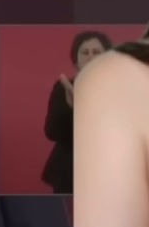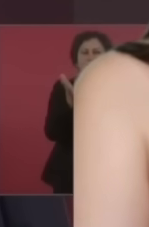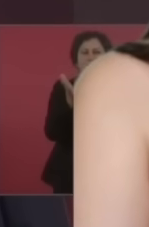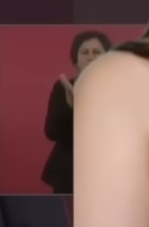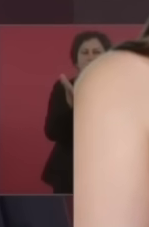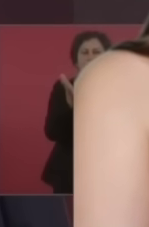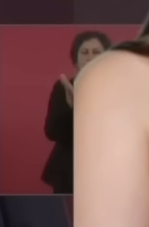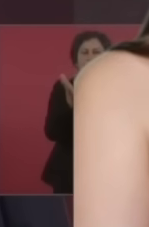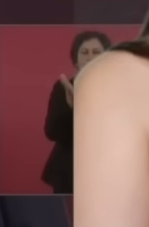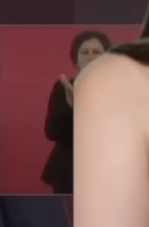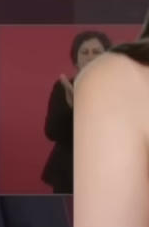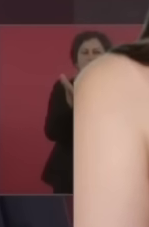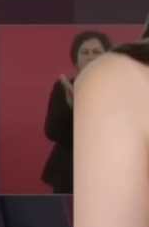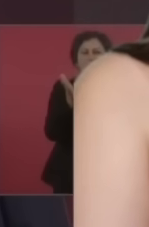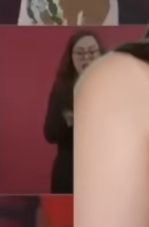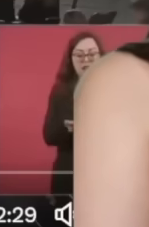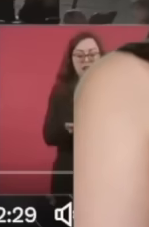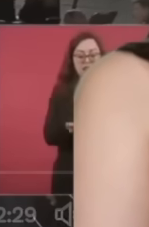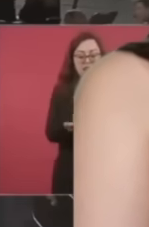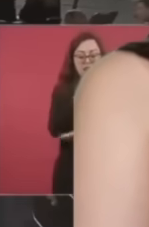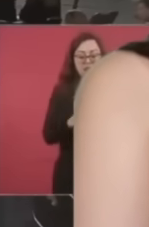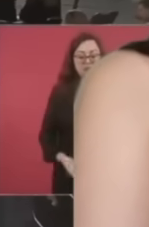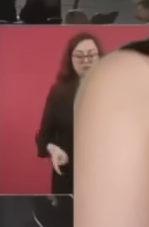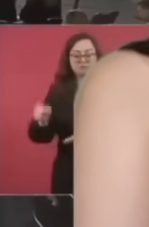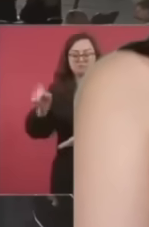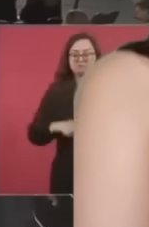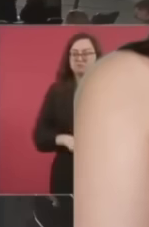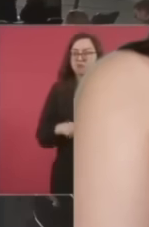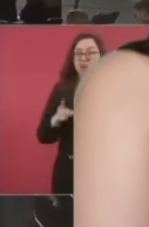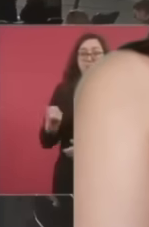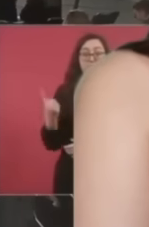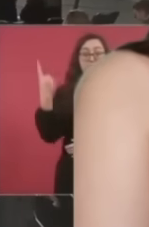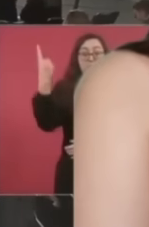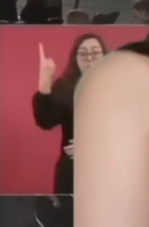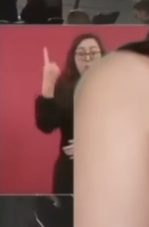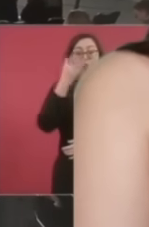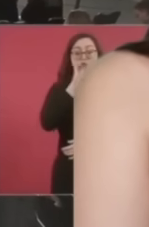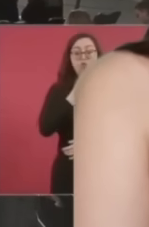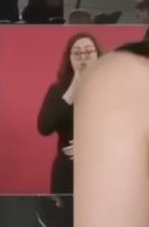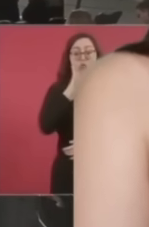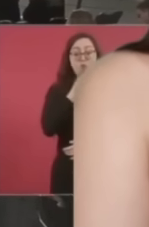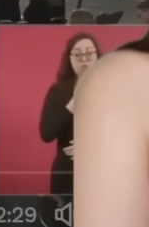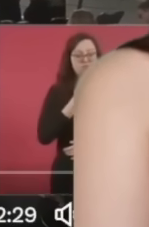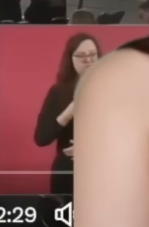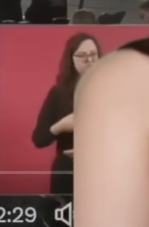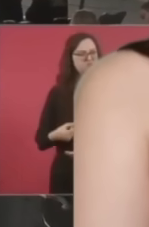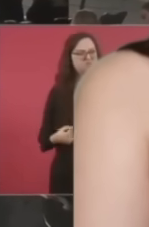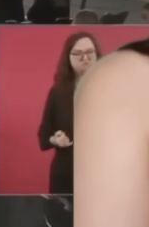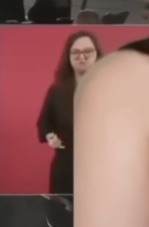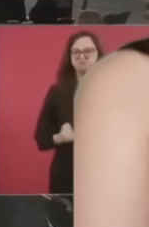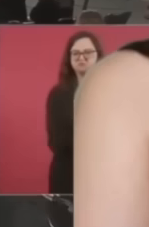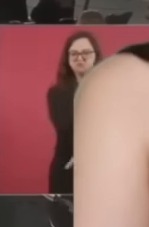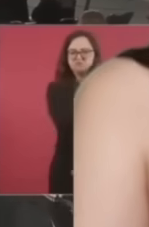hoy en su conferencia matutina. Vamos a escuchar. ¿Se pide juicio político para Alberto Pérez Dayán por sí, este voto? Sí,